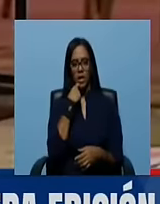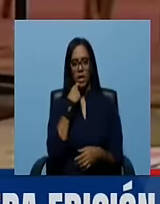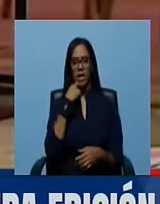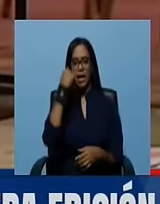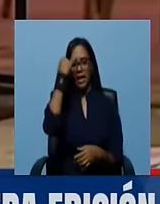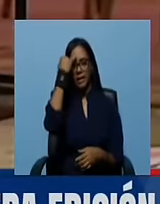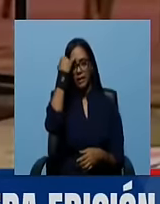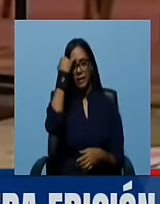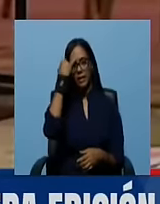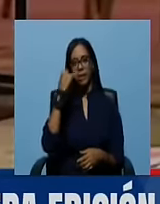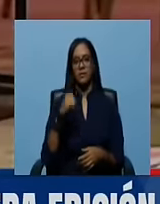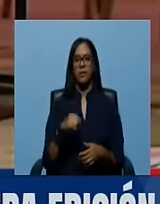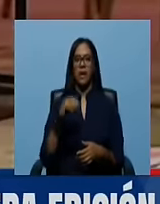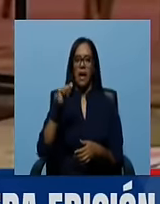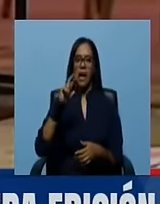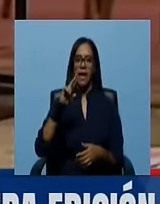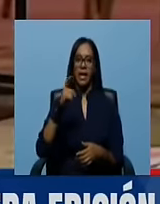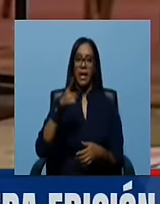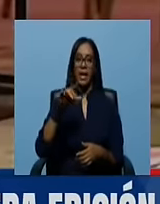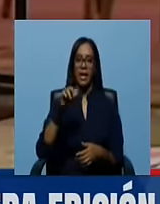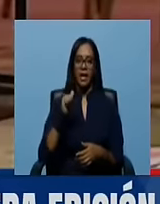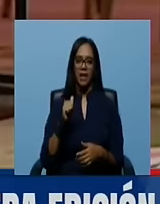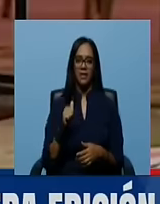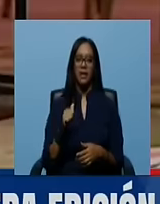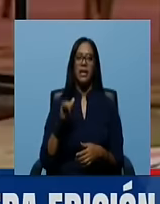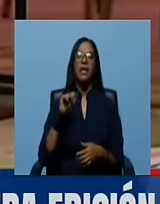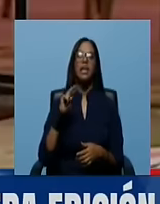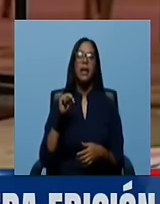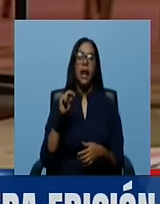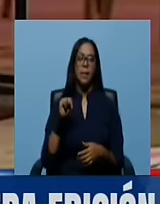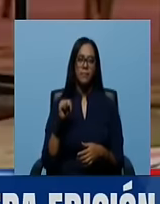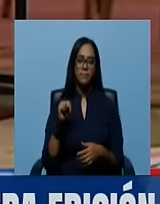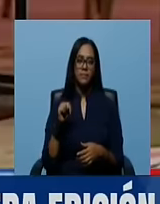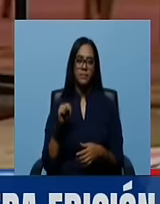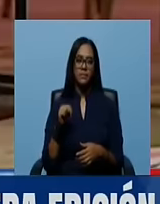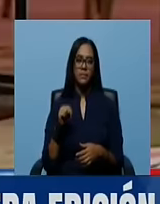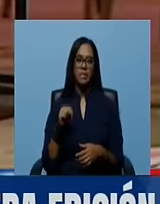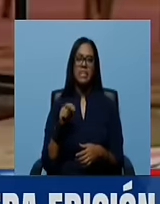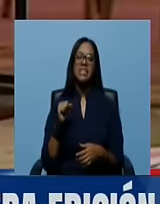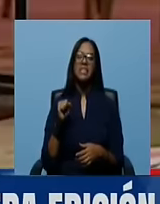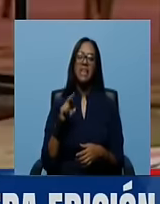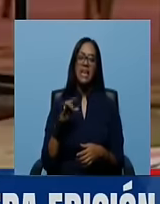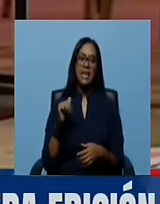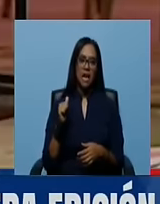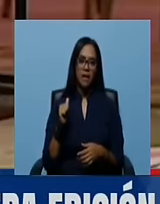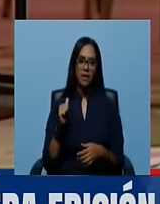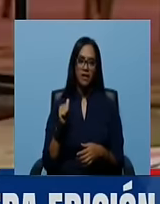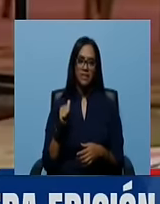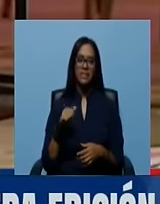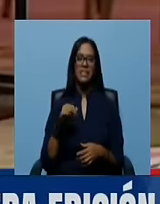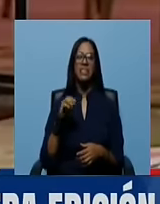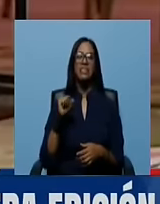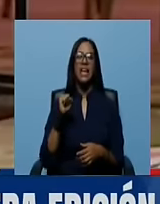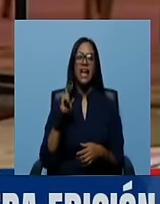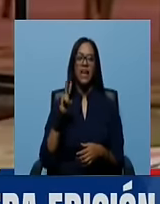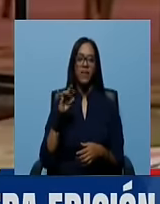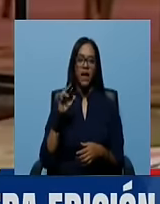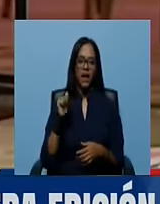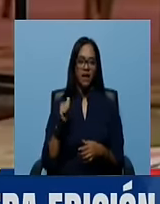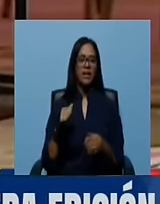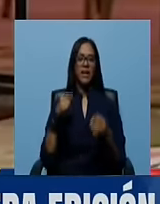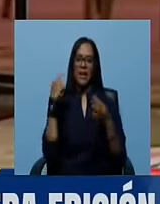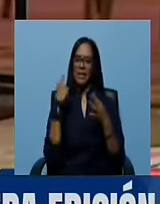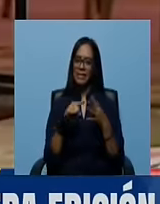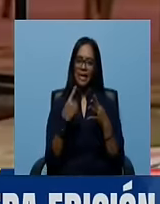India, Argelia, Irán, Siria, Serbia,